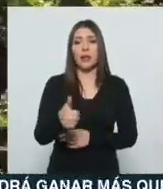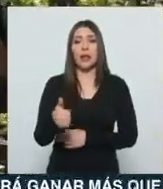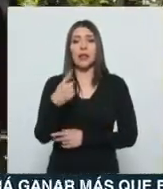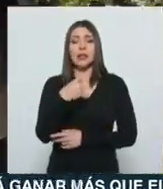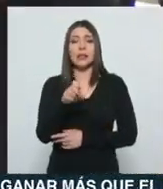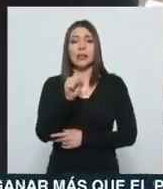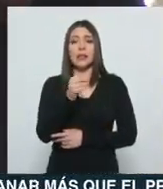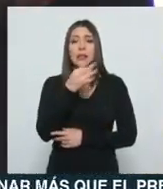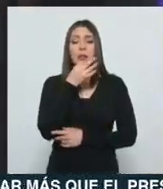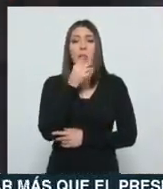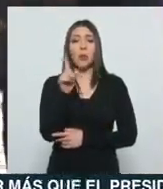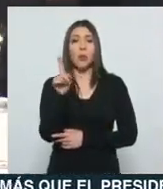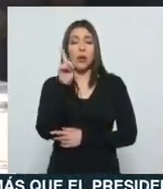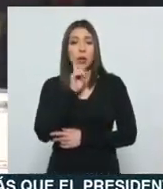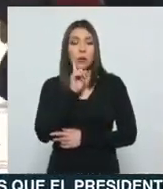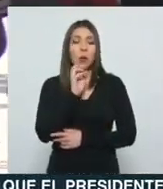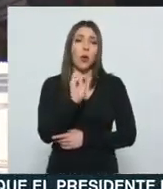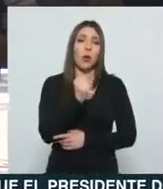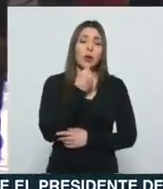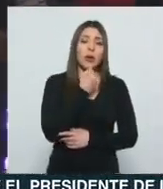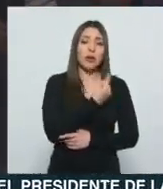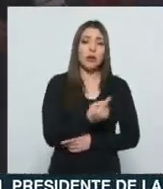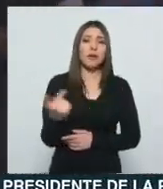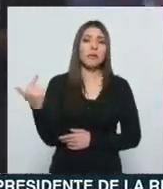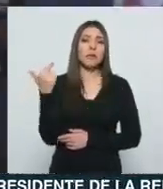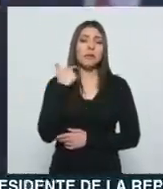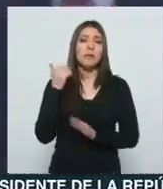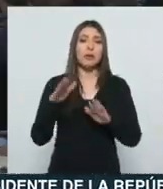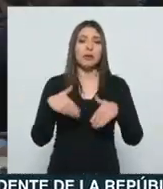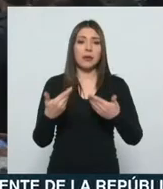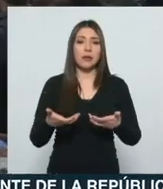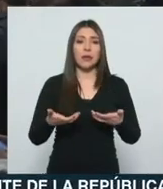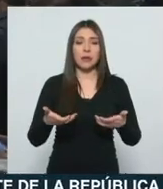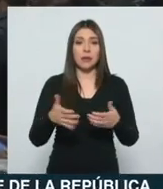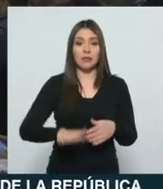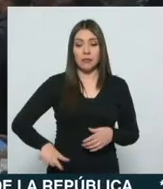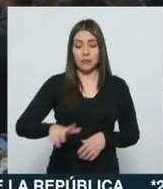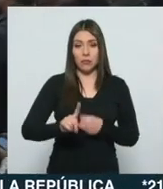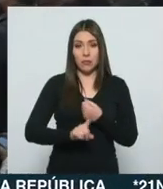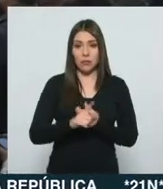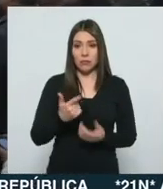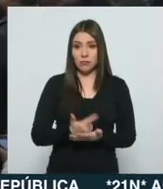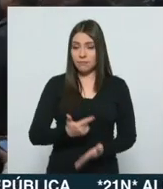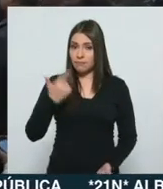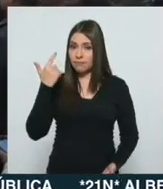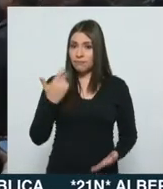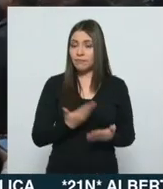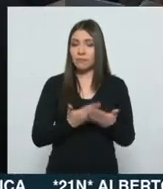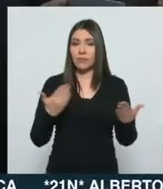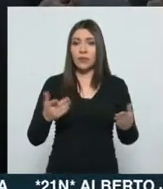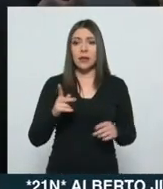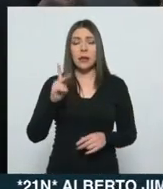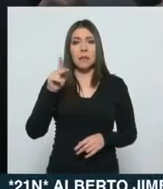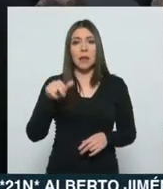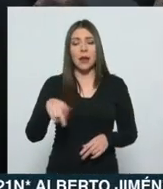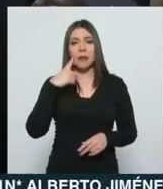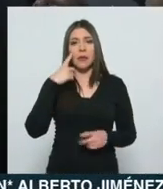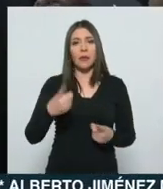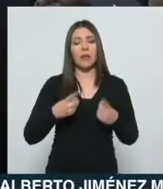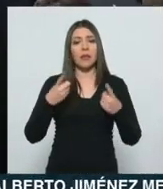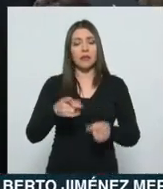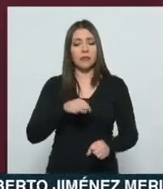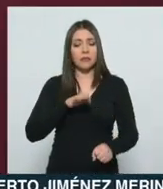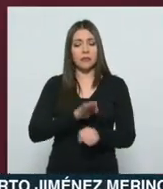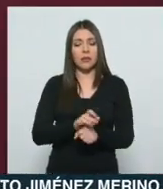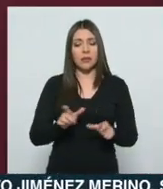fueron asesinadas en el espacio público. Ante este grave problema, se presentó el Plan Emergente para garantizar la integridad,